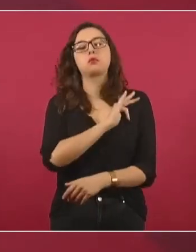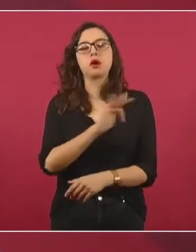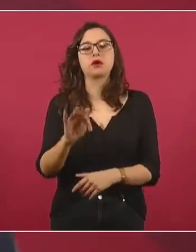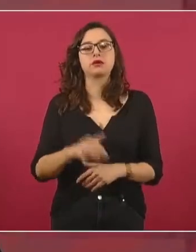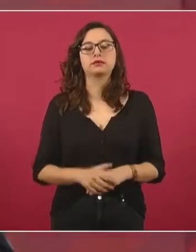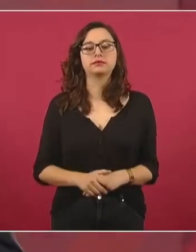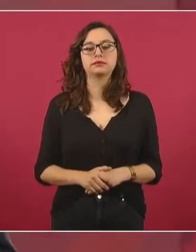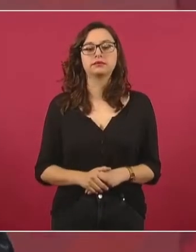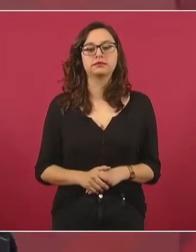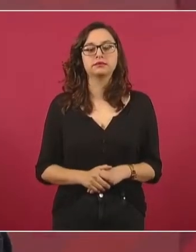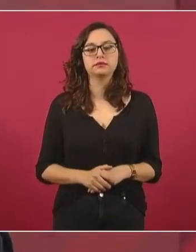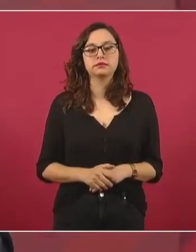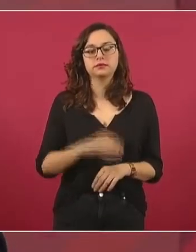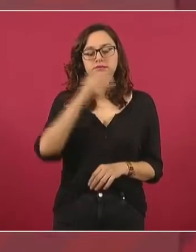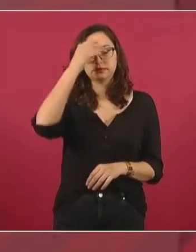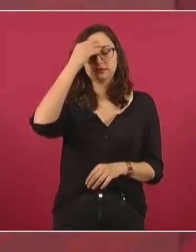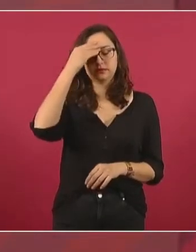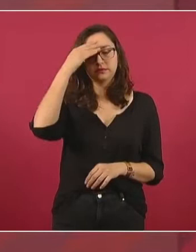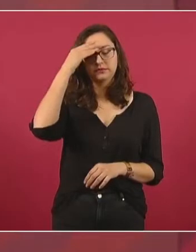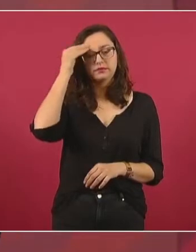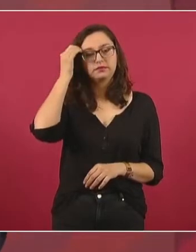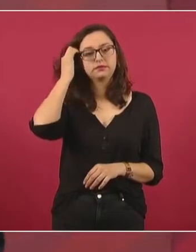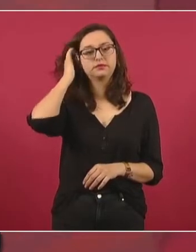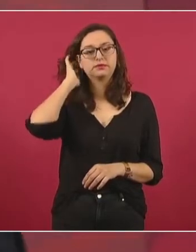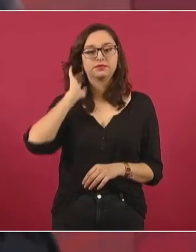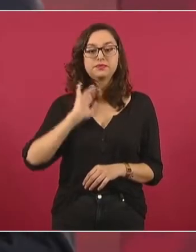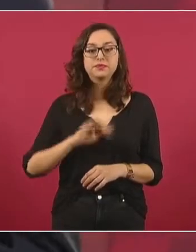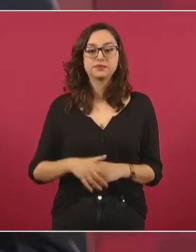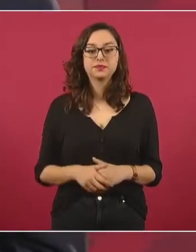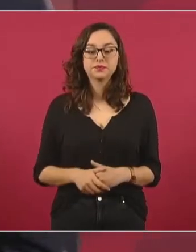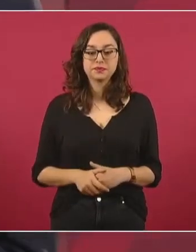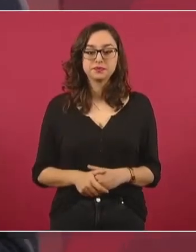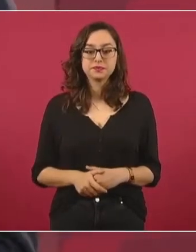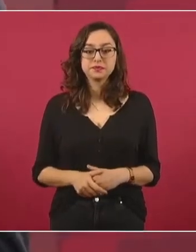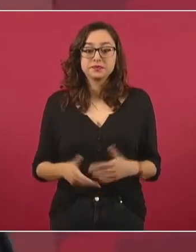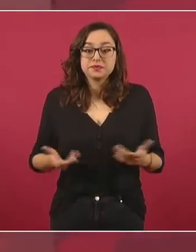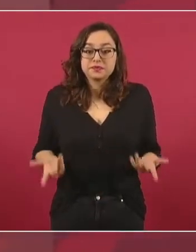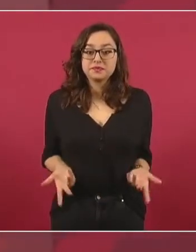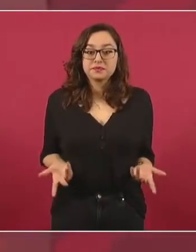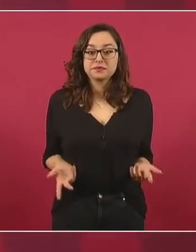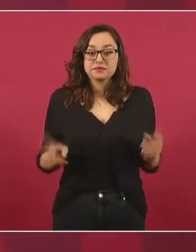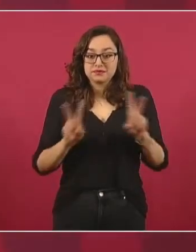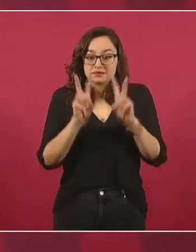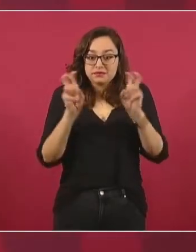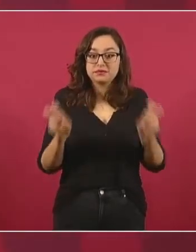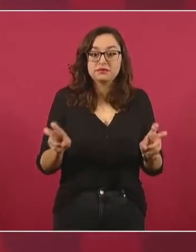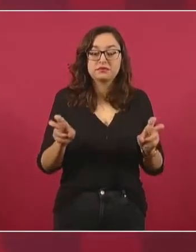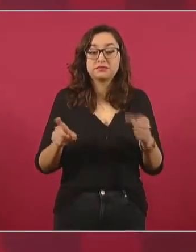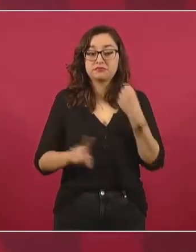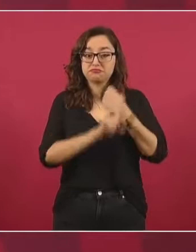Además, que se entienda, no es un asunto de nosotros, de los gobernantes,